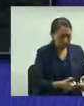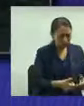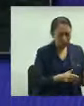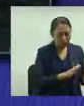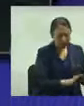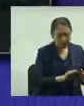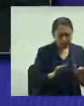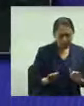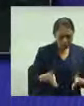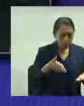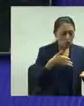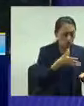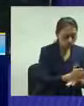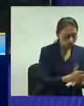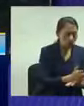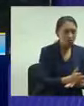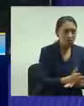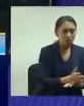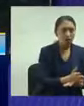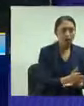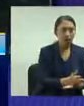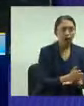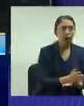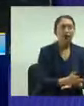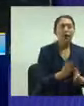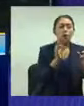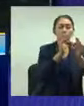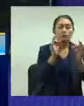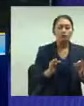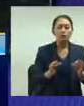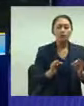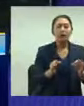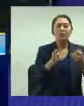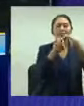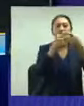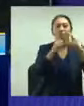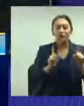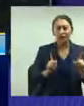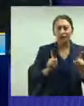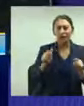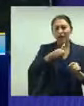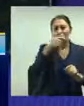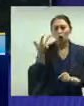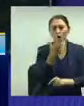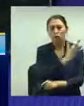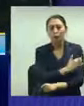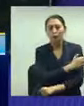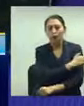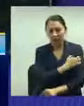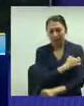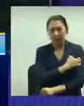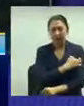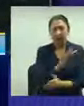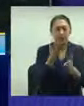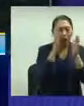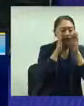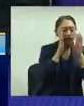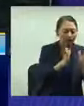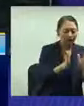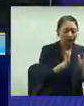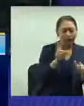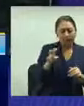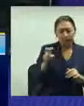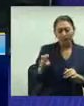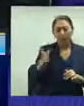niño que llegue se le trate de con una forma separada para poderles atender sus necesidades, de igual forma a nivel hospitalario.